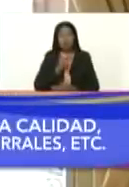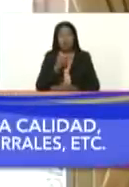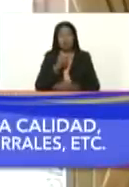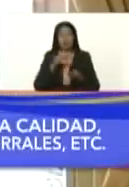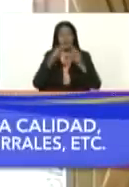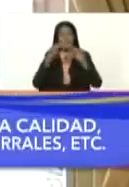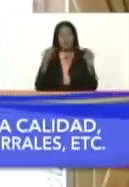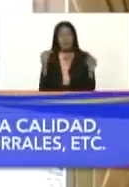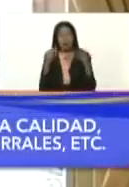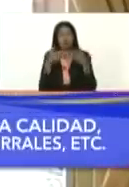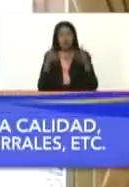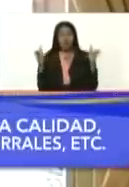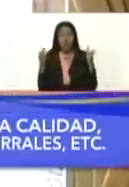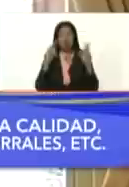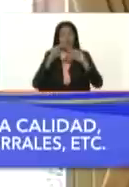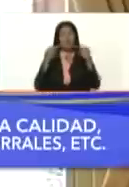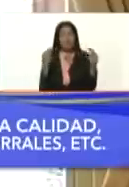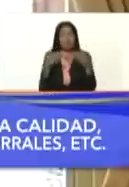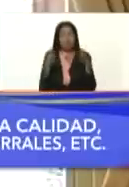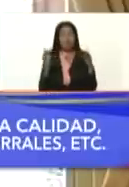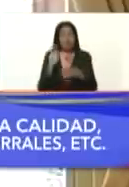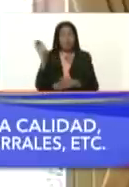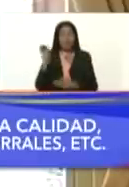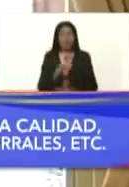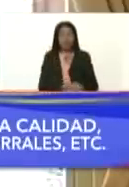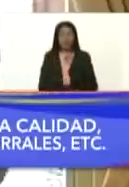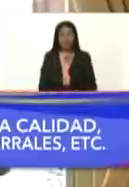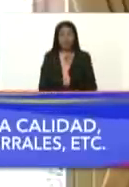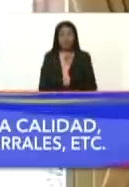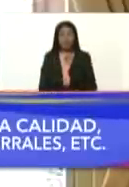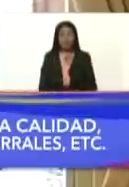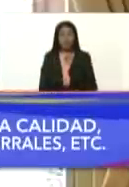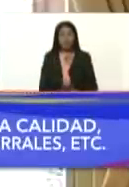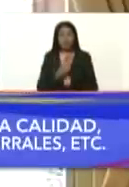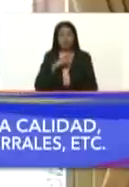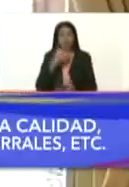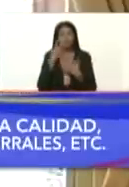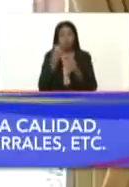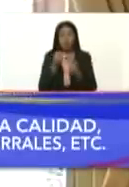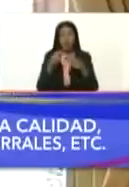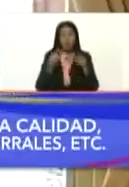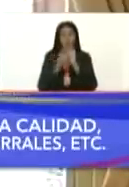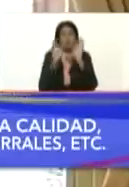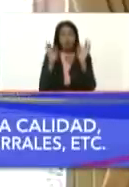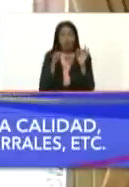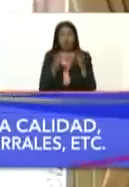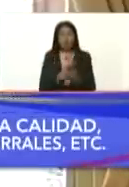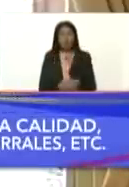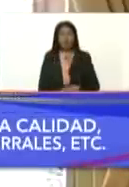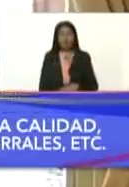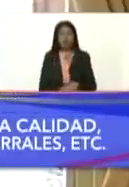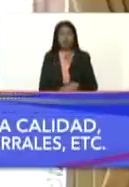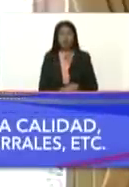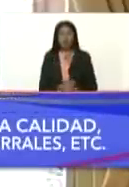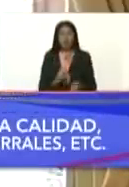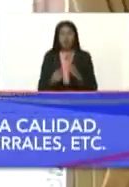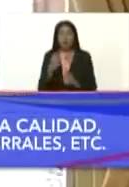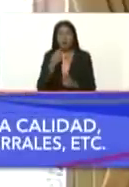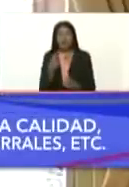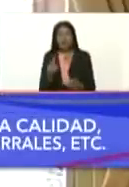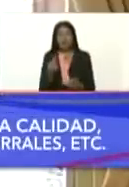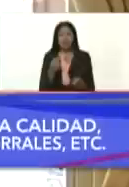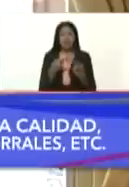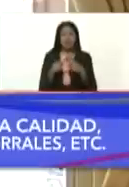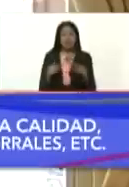es una ventana de paz que se le abre al país de entendimiento entre contradictores entre